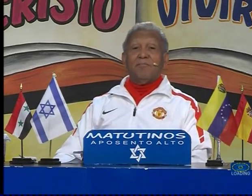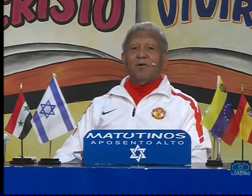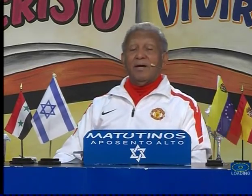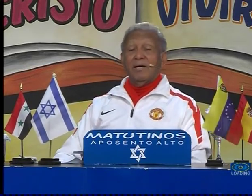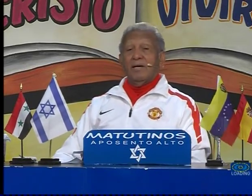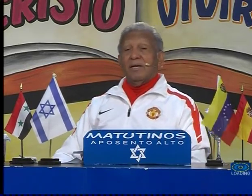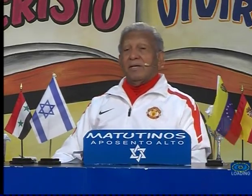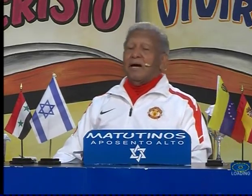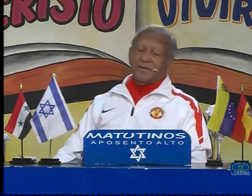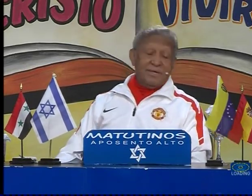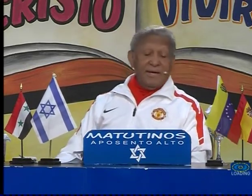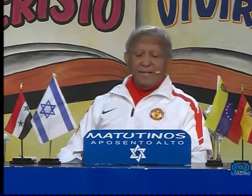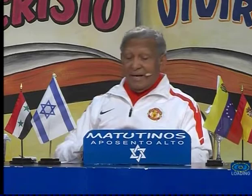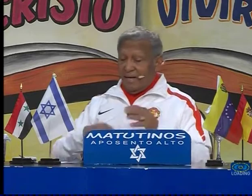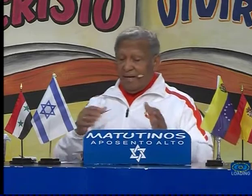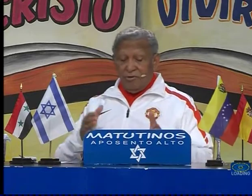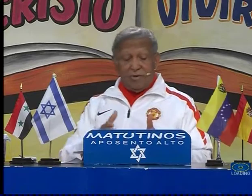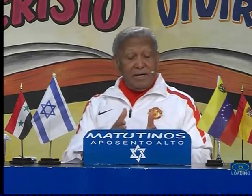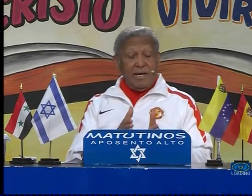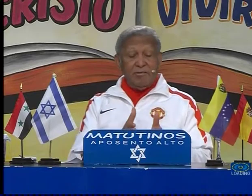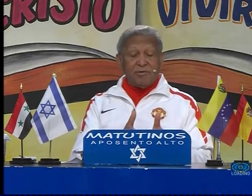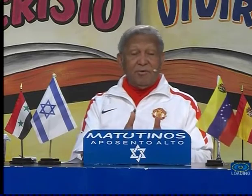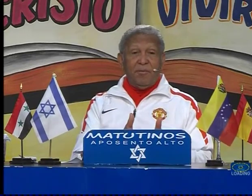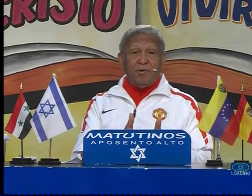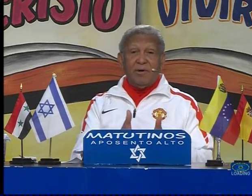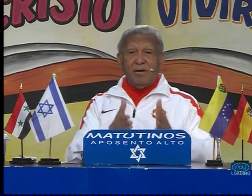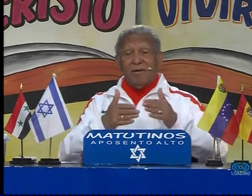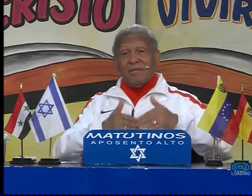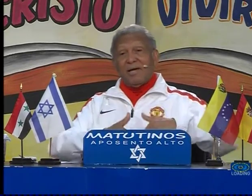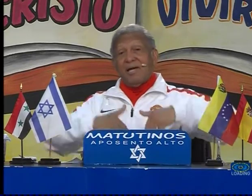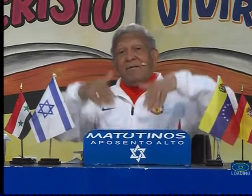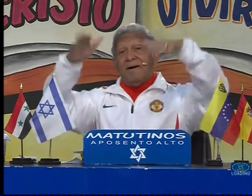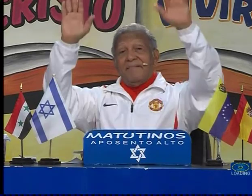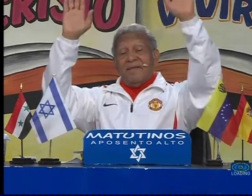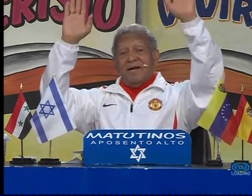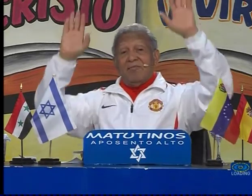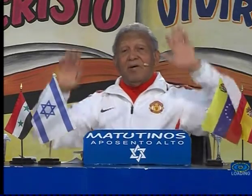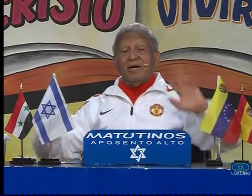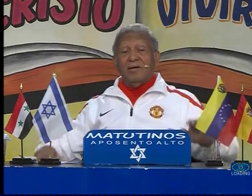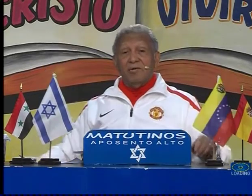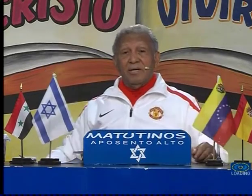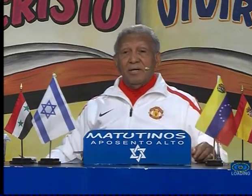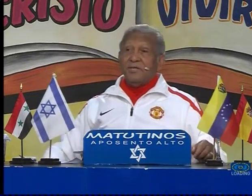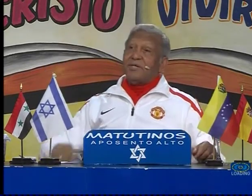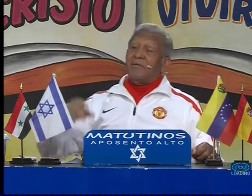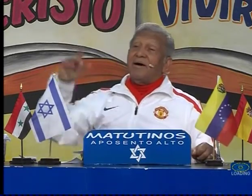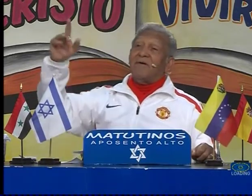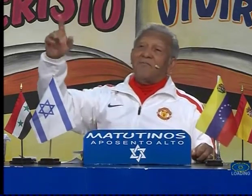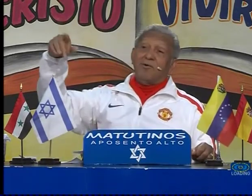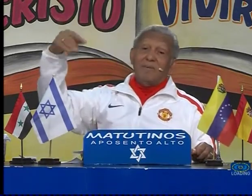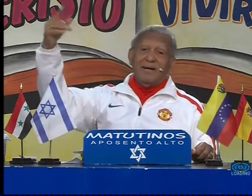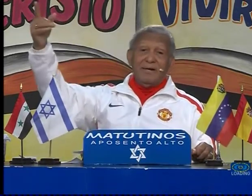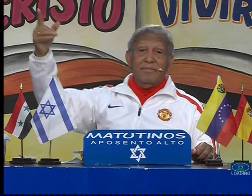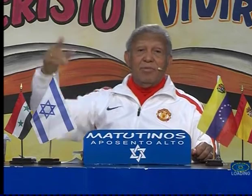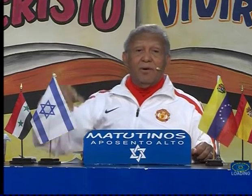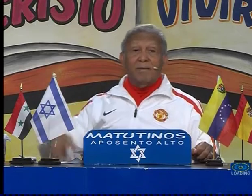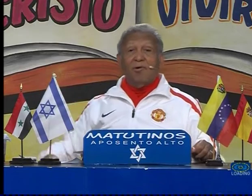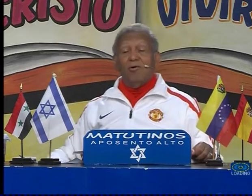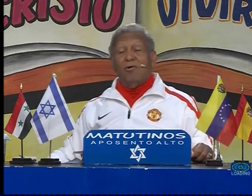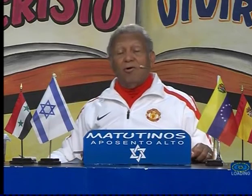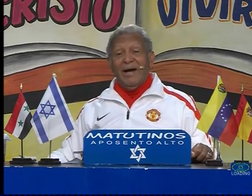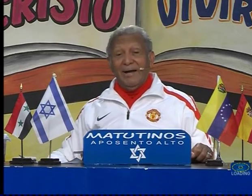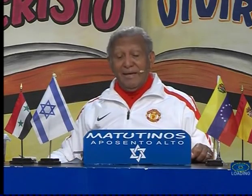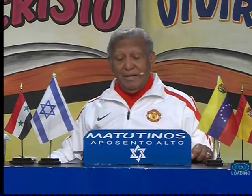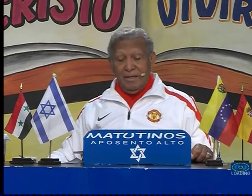más después. Y así están ellos criando esos polluelos hasta que levantan el vuelo y se van a formar